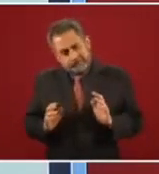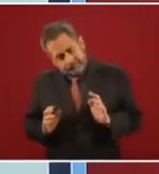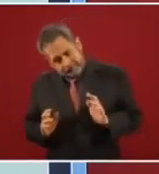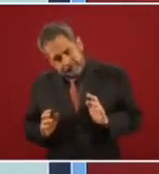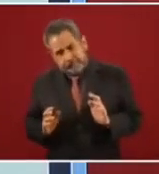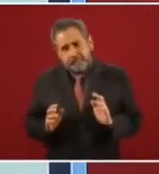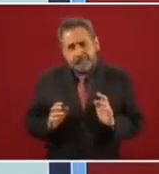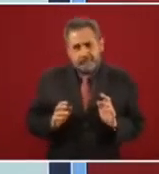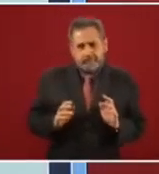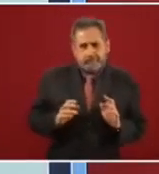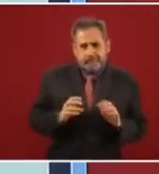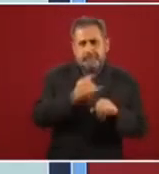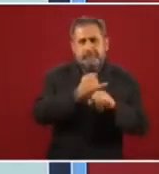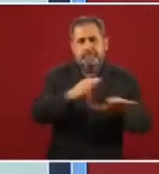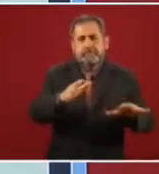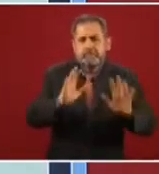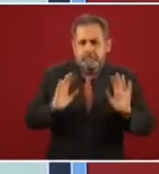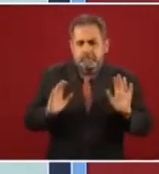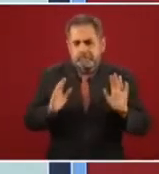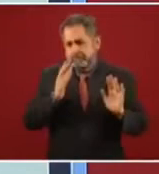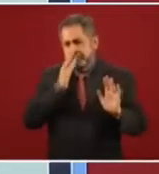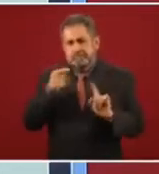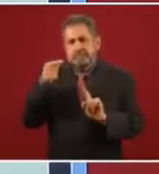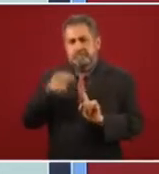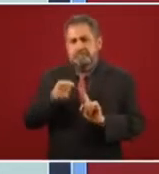ser el periodismo, pues, bien hecho.